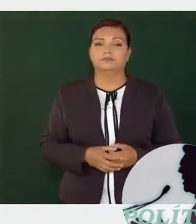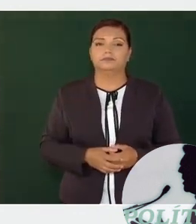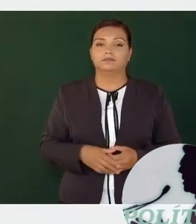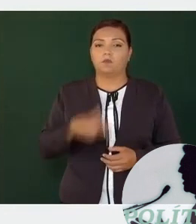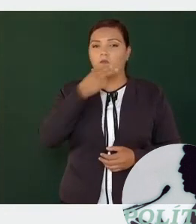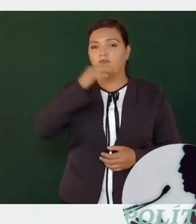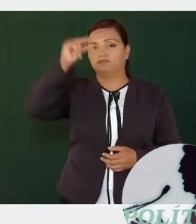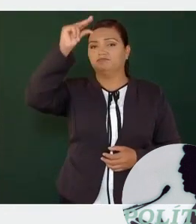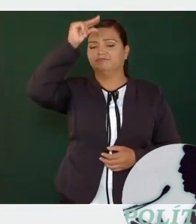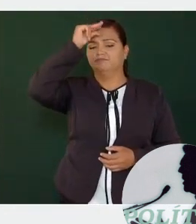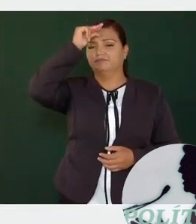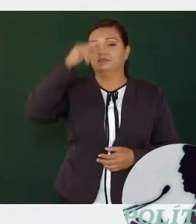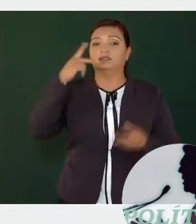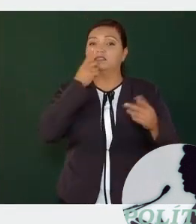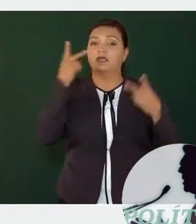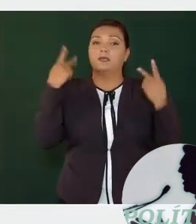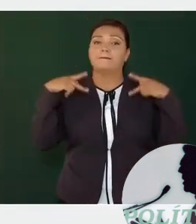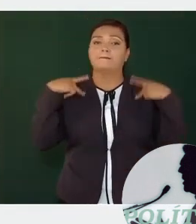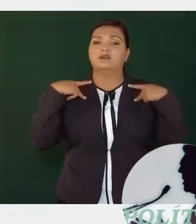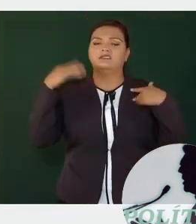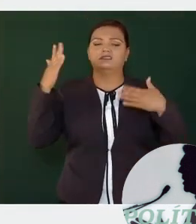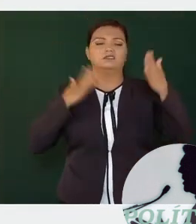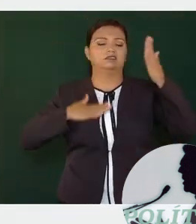genio. La gente se hartó